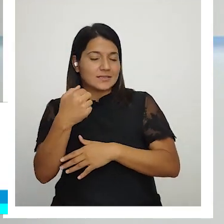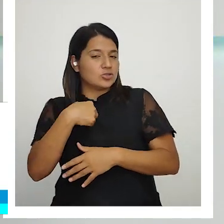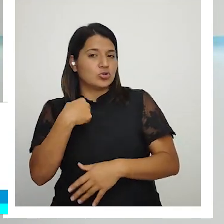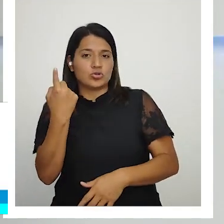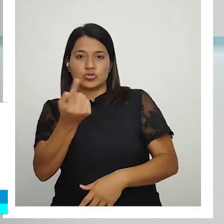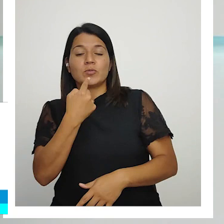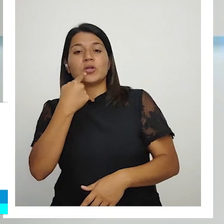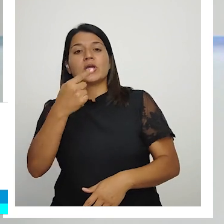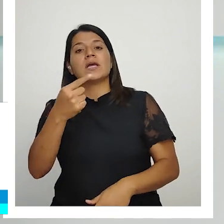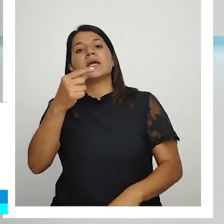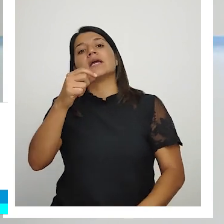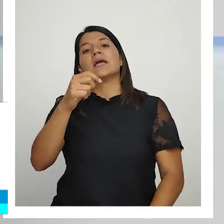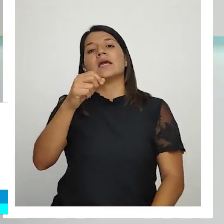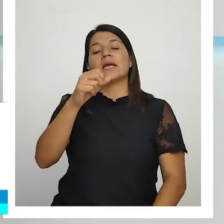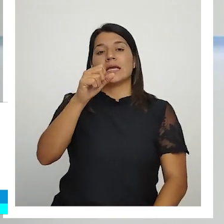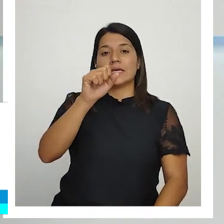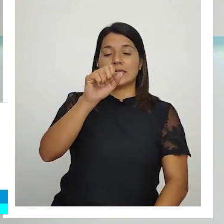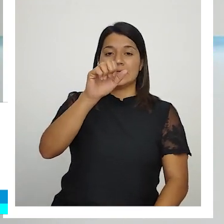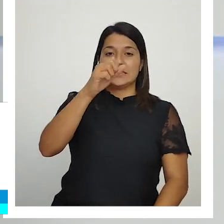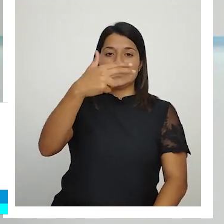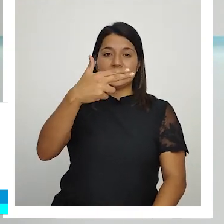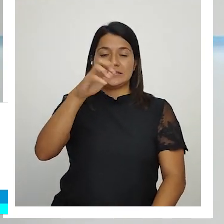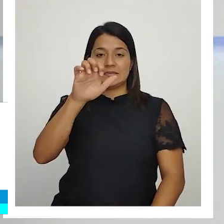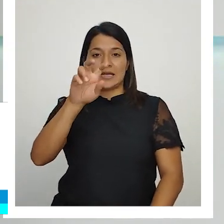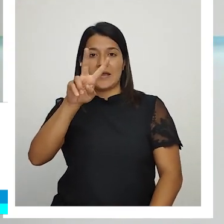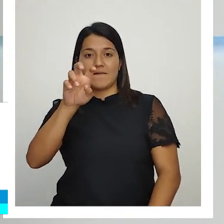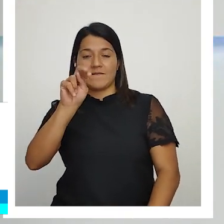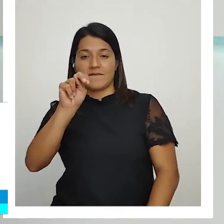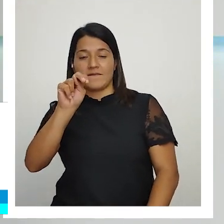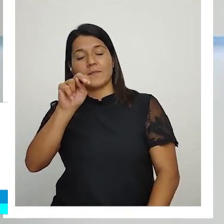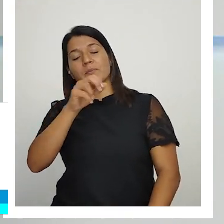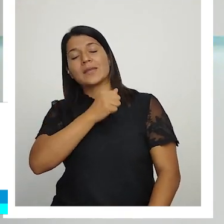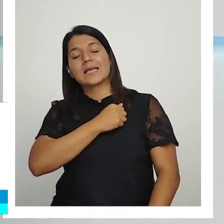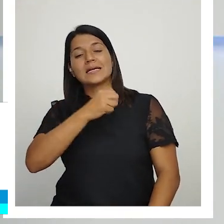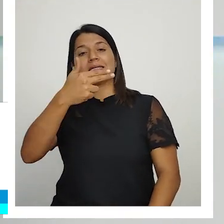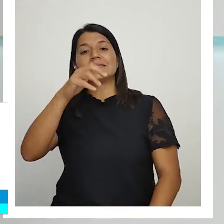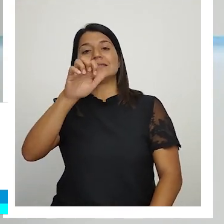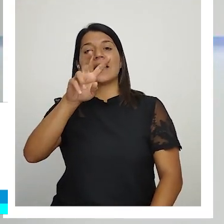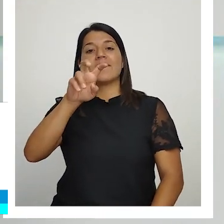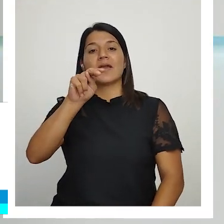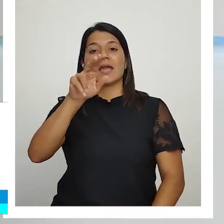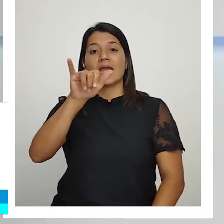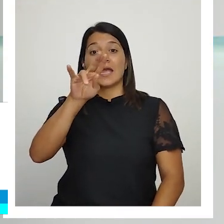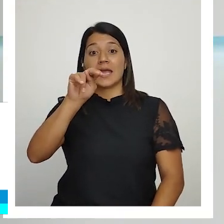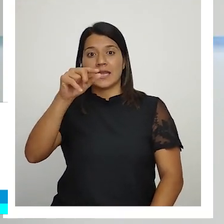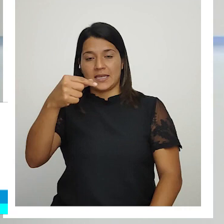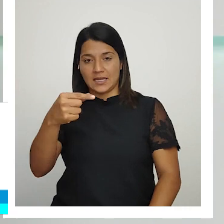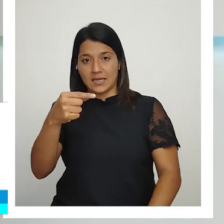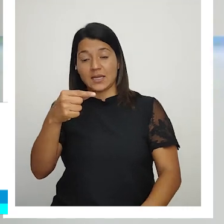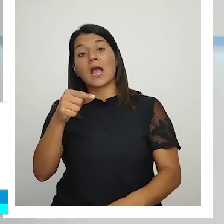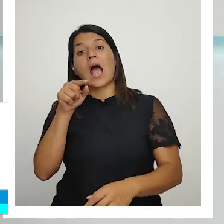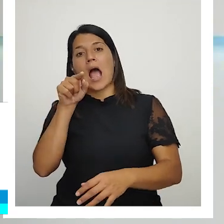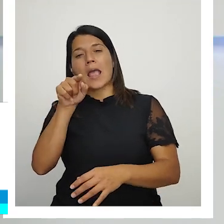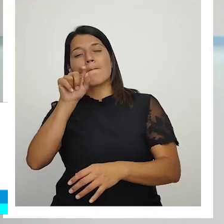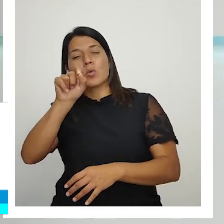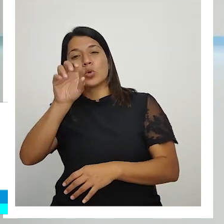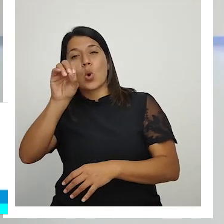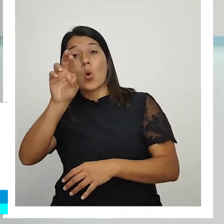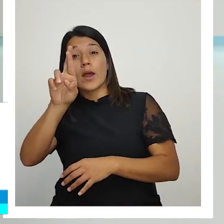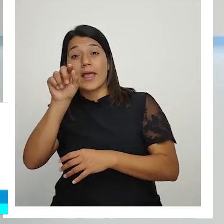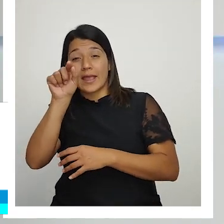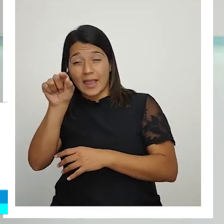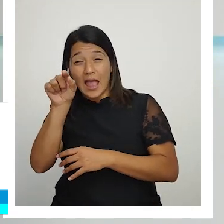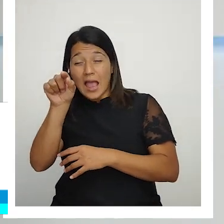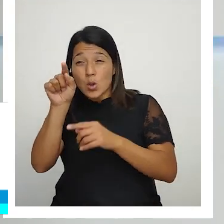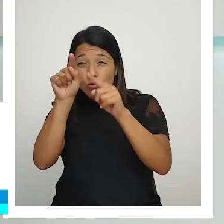digo Chevening con V, así como suena, .org. Ahí existe la parte, un botoncito rojo donde dice Apply. Ahí